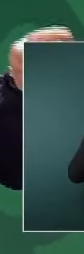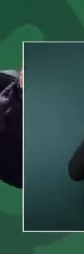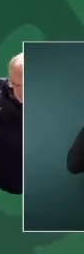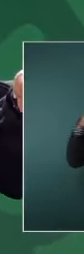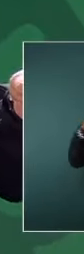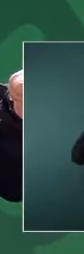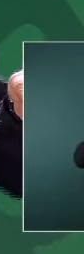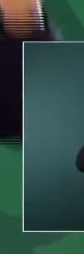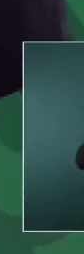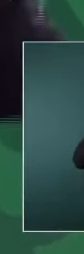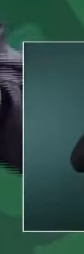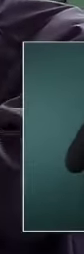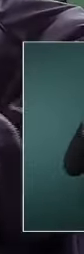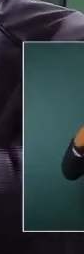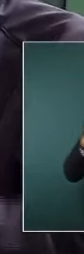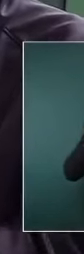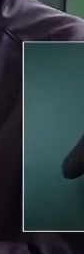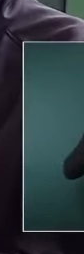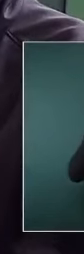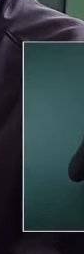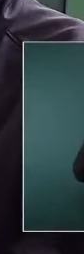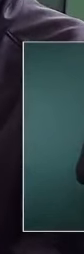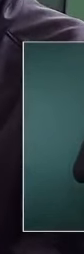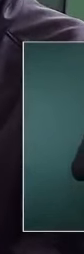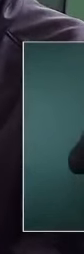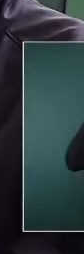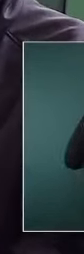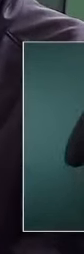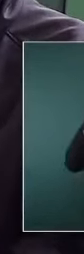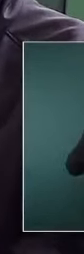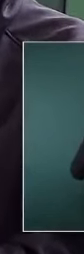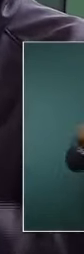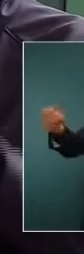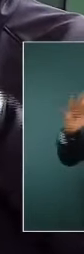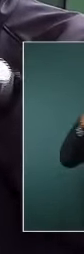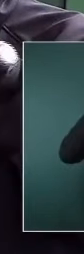denuncias formales,